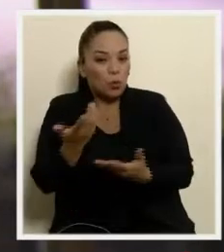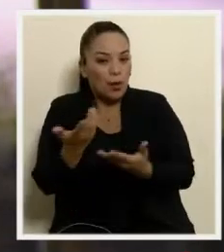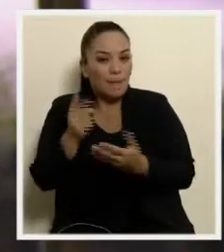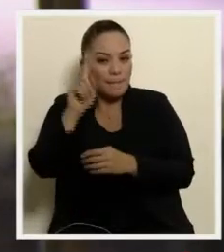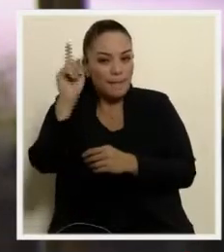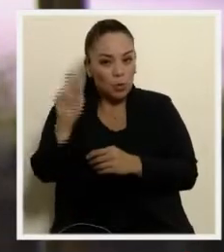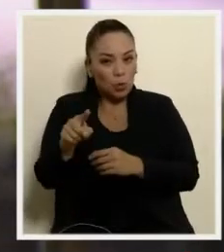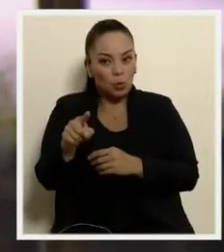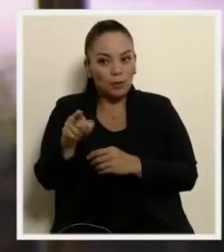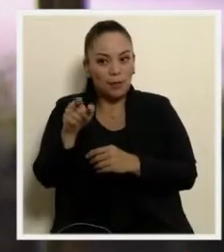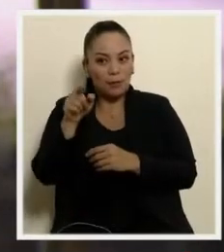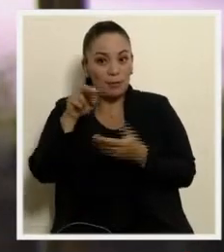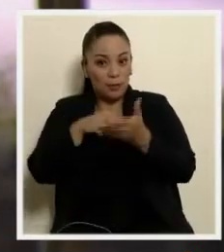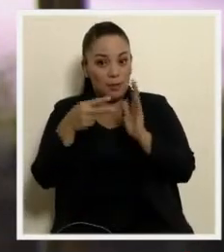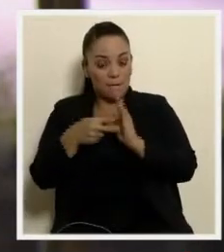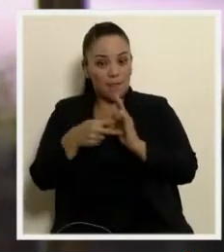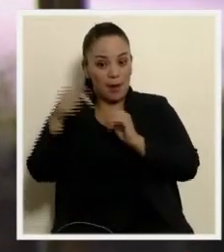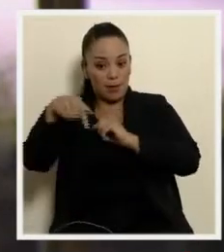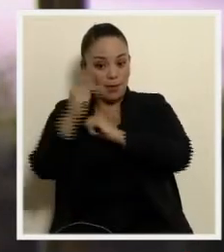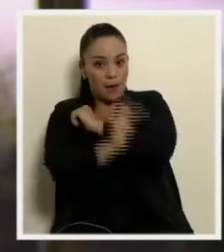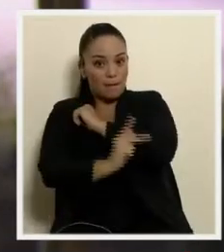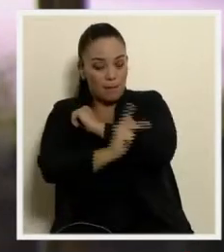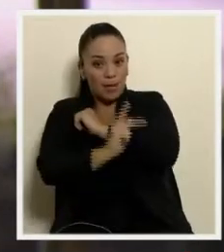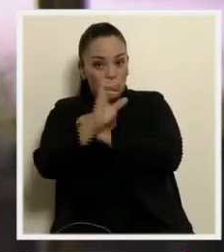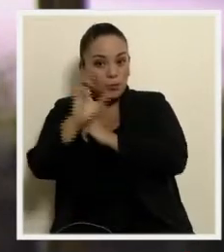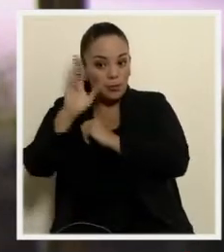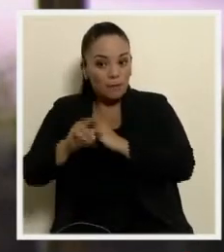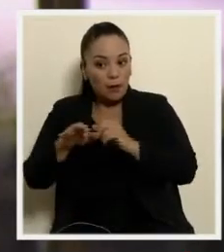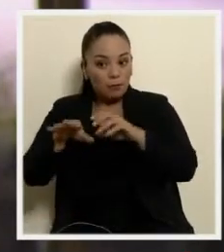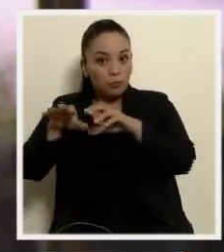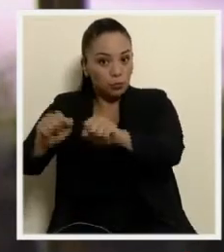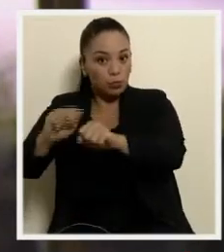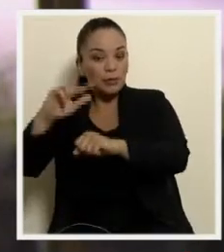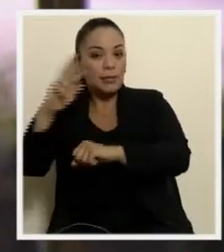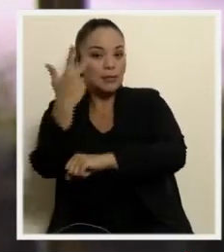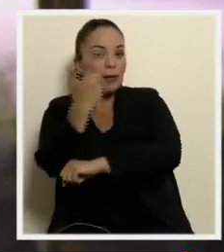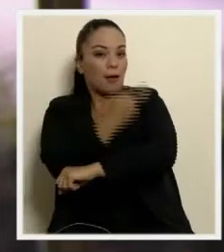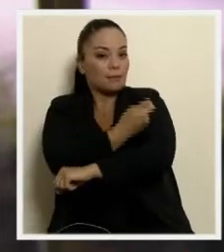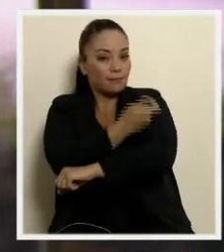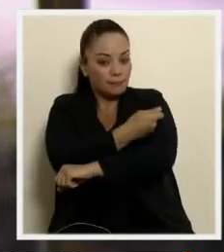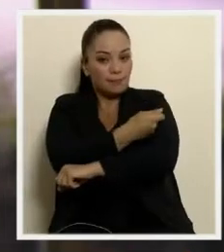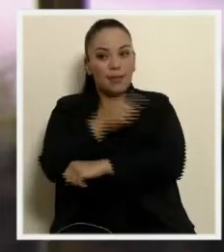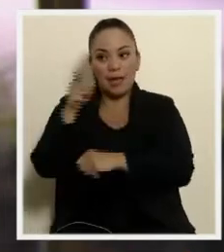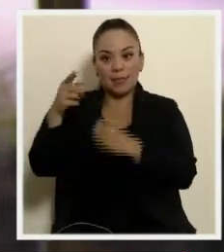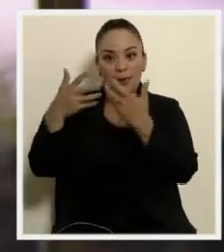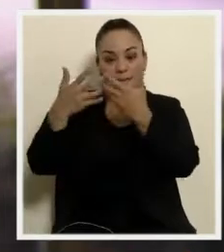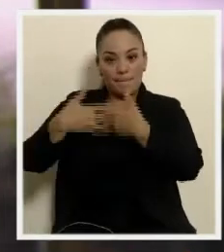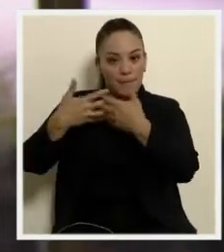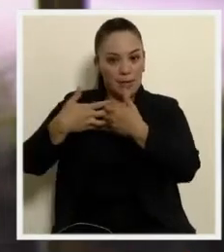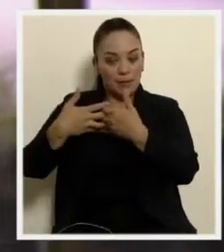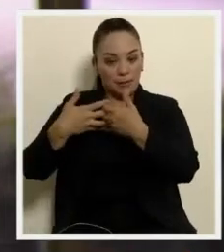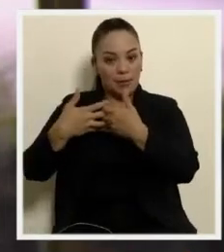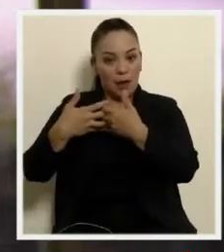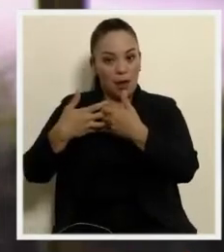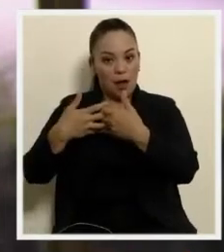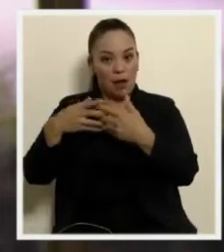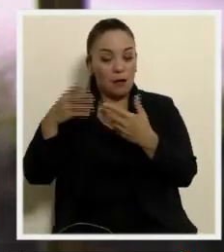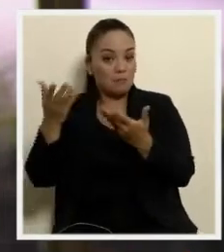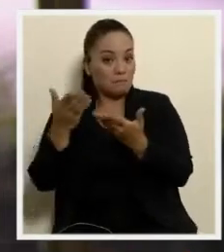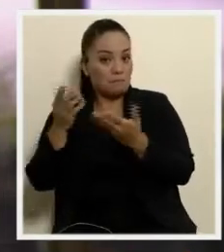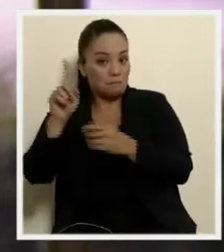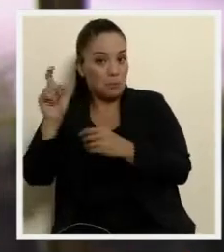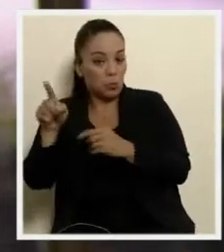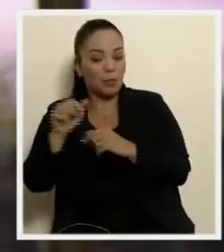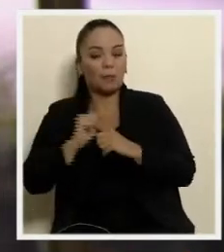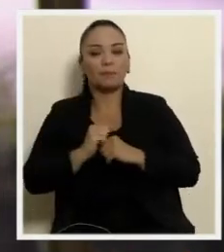¿Está asegurando el país esa reserva para esa tercera dosis por parte de esta firma?